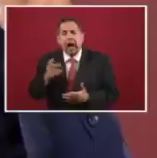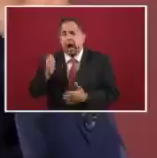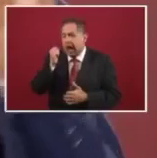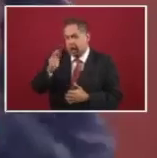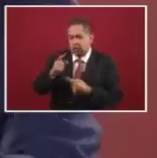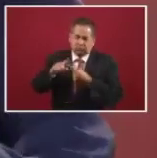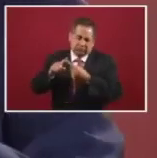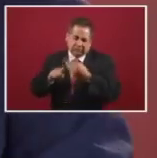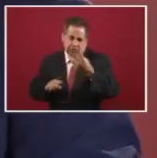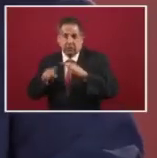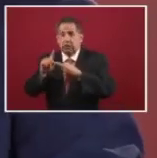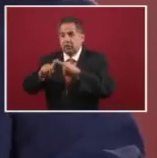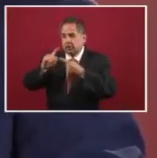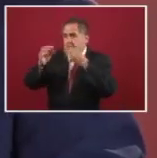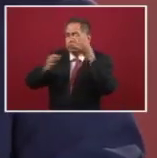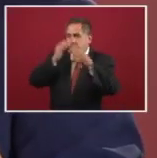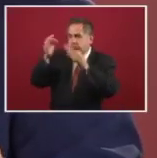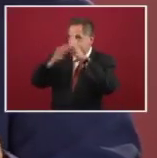es la campaña,